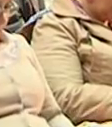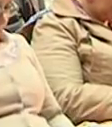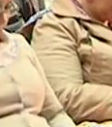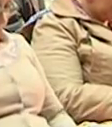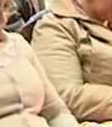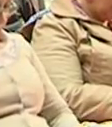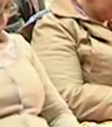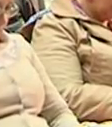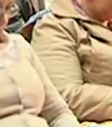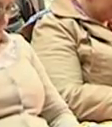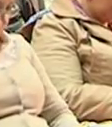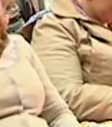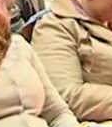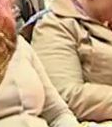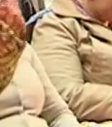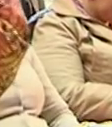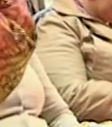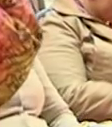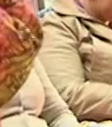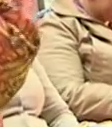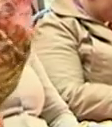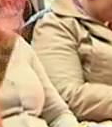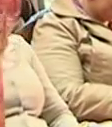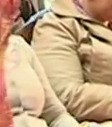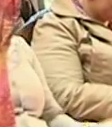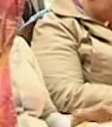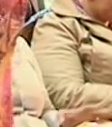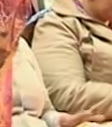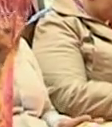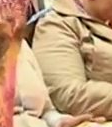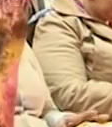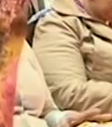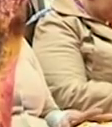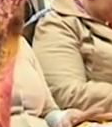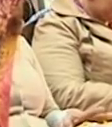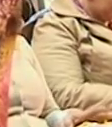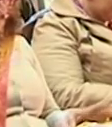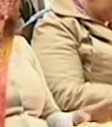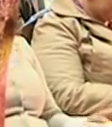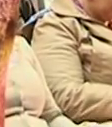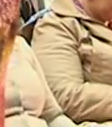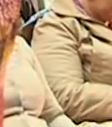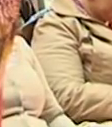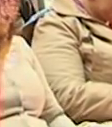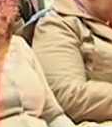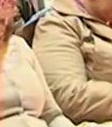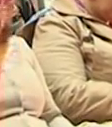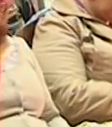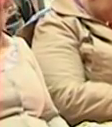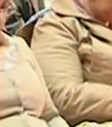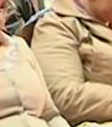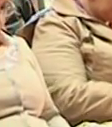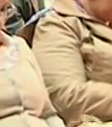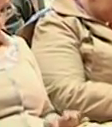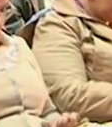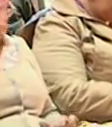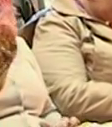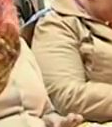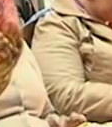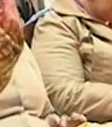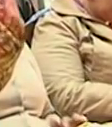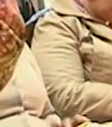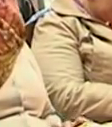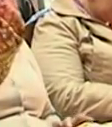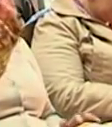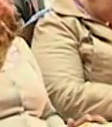la línea del Ecuador, decía, pero mi patria es la